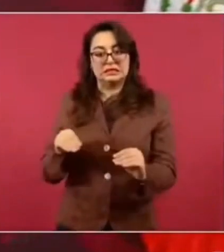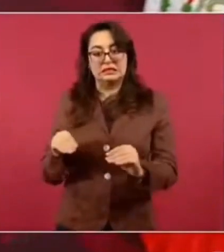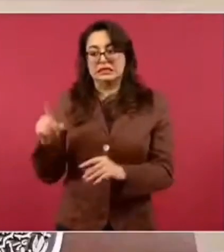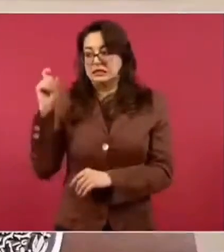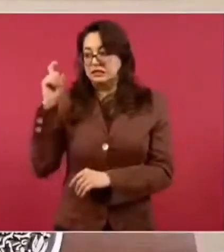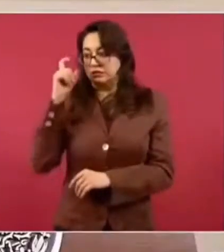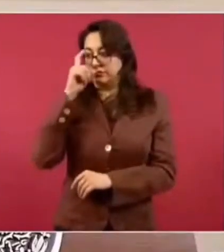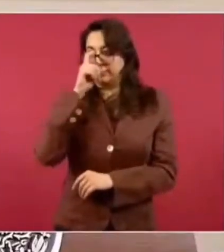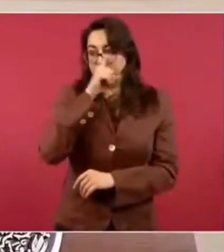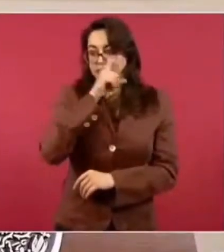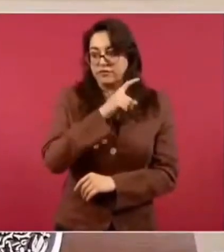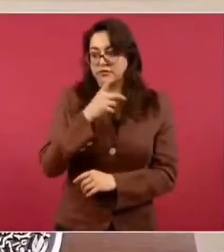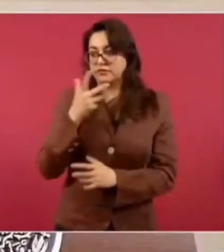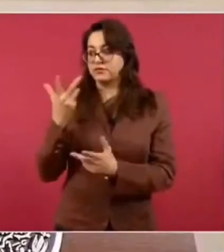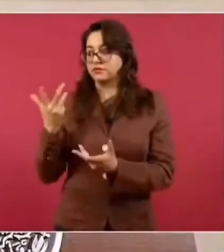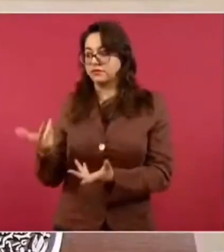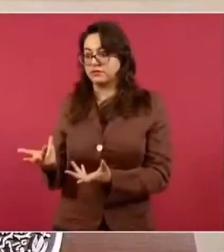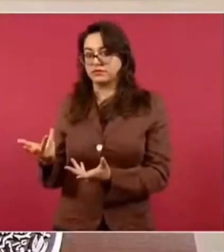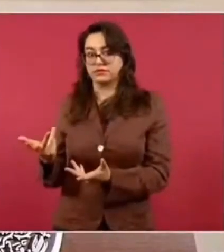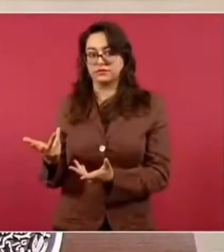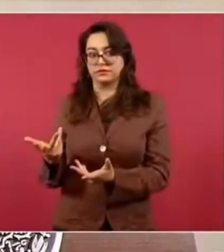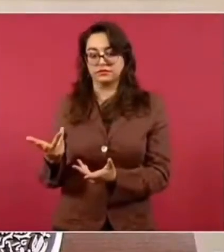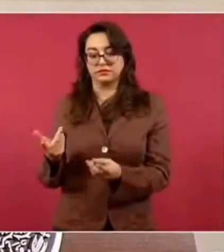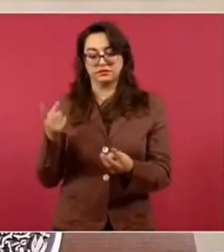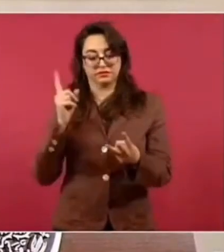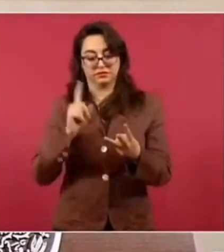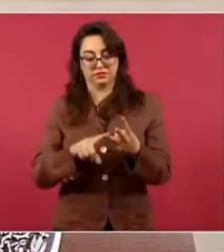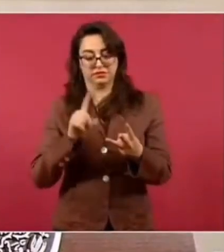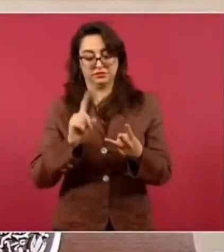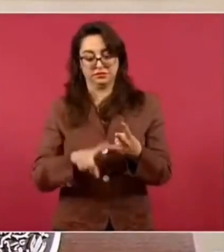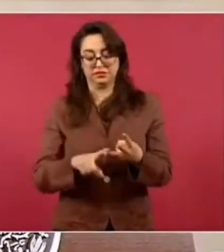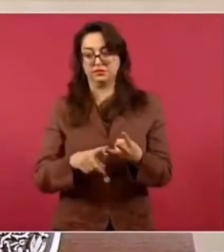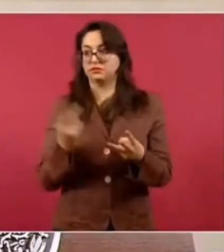el crecimiento de la demanda y la entrada